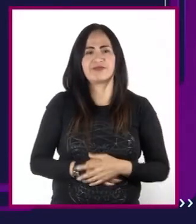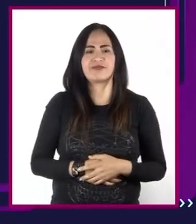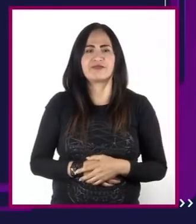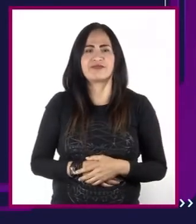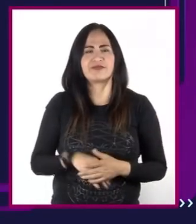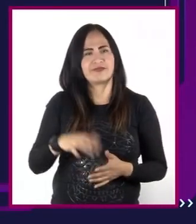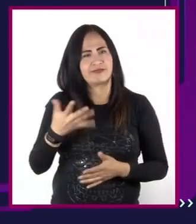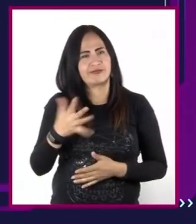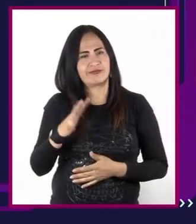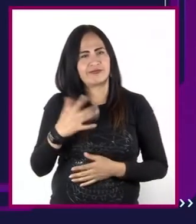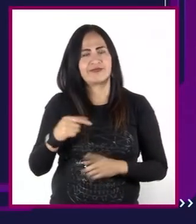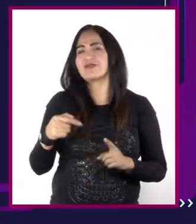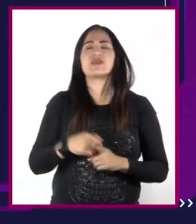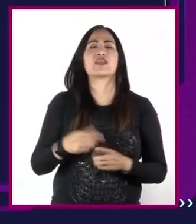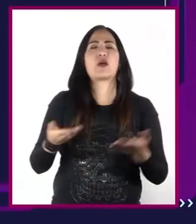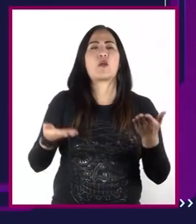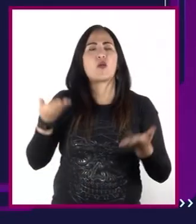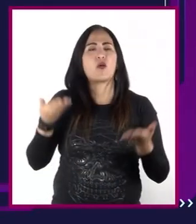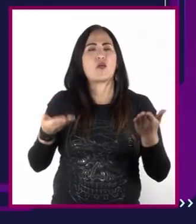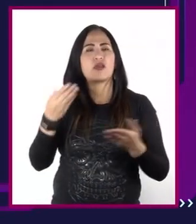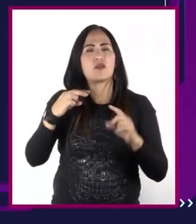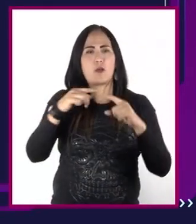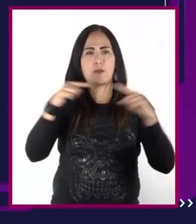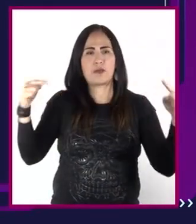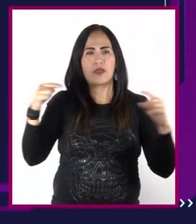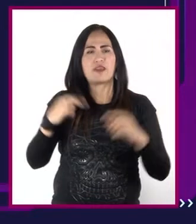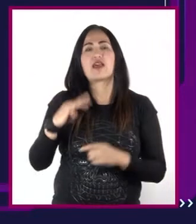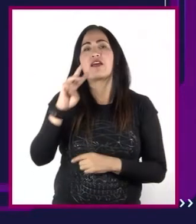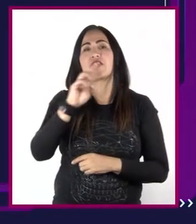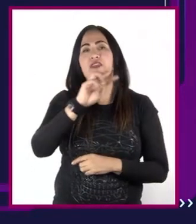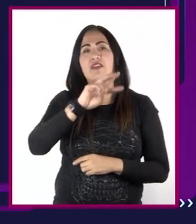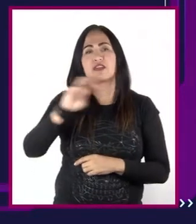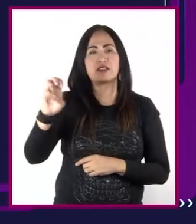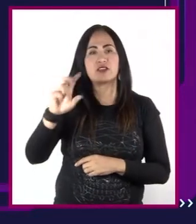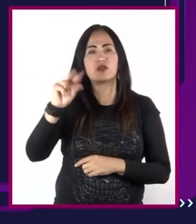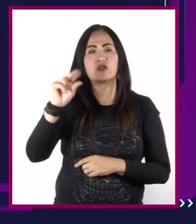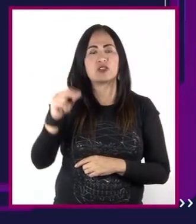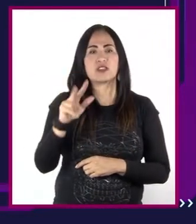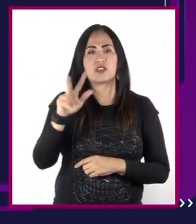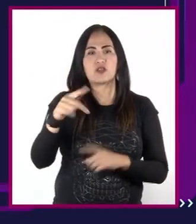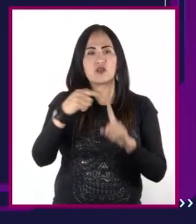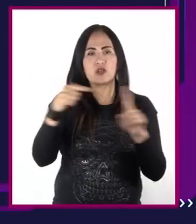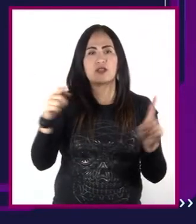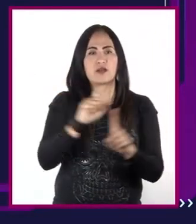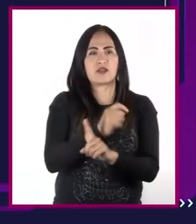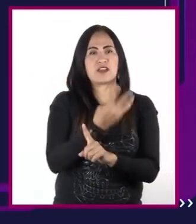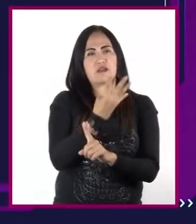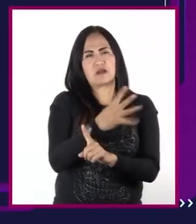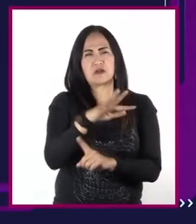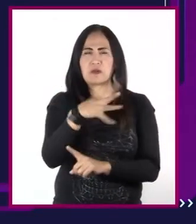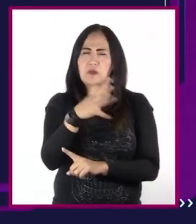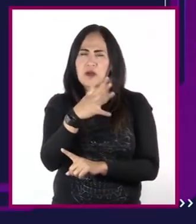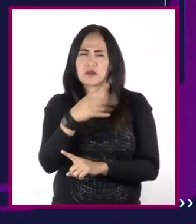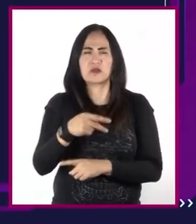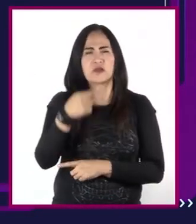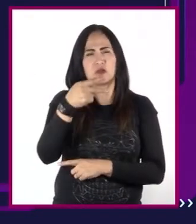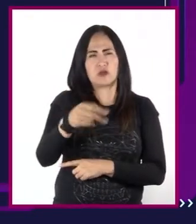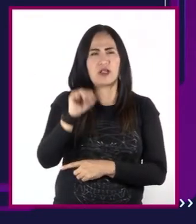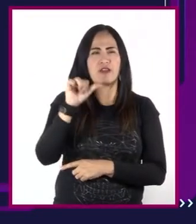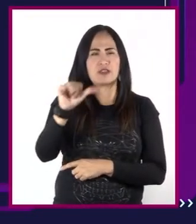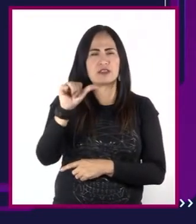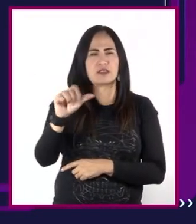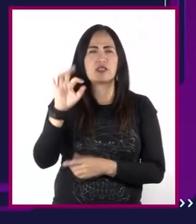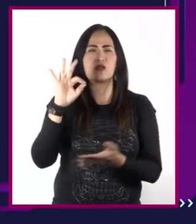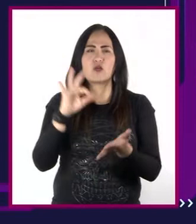Por lo tanto, la media aritmética es 388 entre 24, aproximadamente